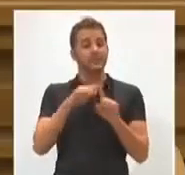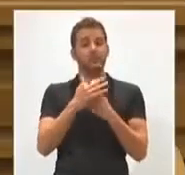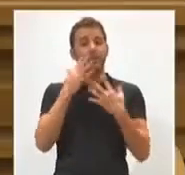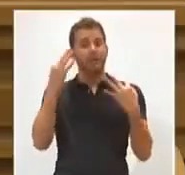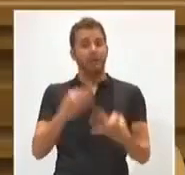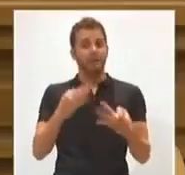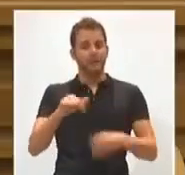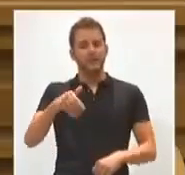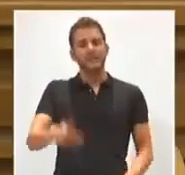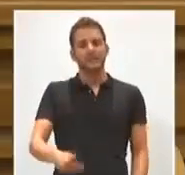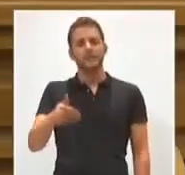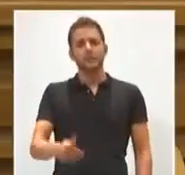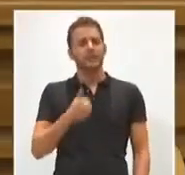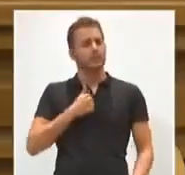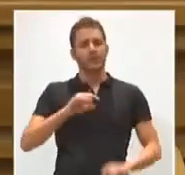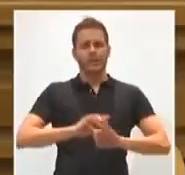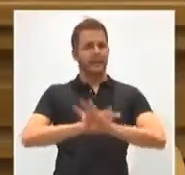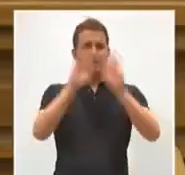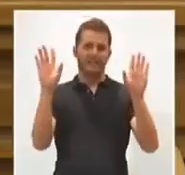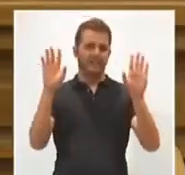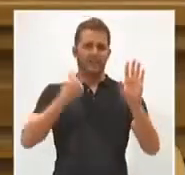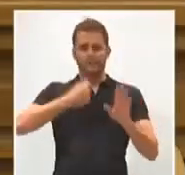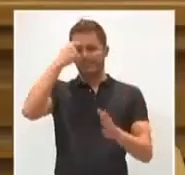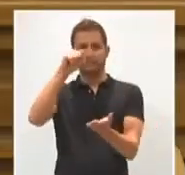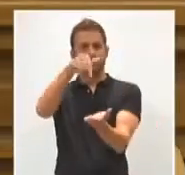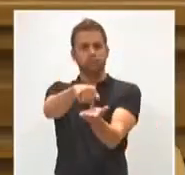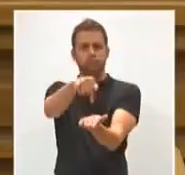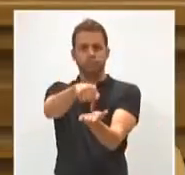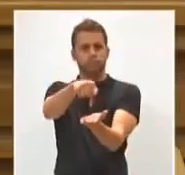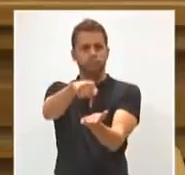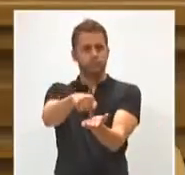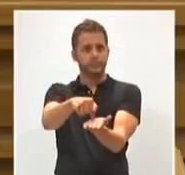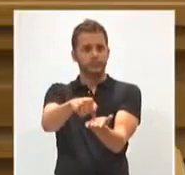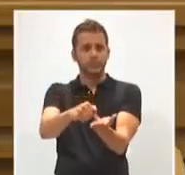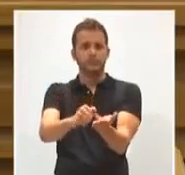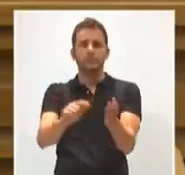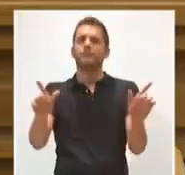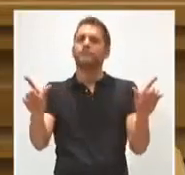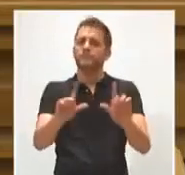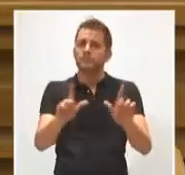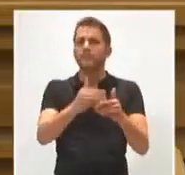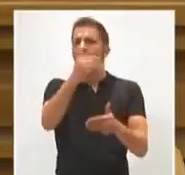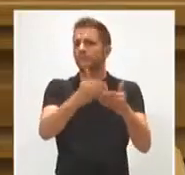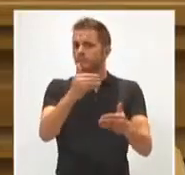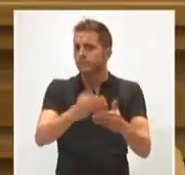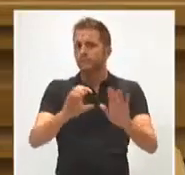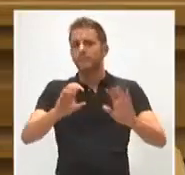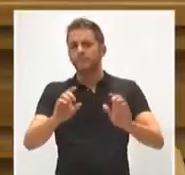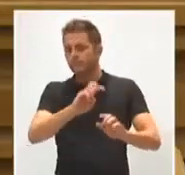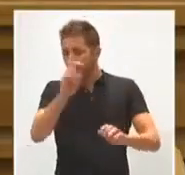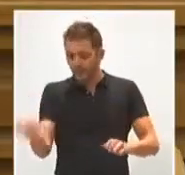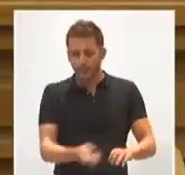tengo claro yo tengo claro que esa reivindicación pues sale los medios y seguramente hay que hacer de tripas corazón